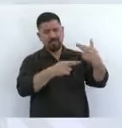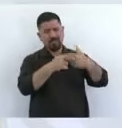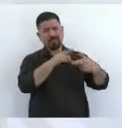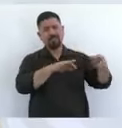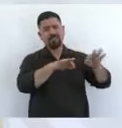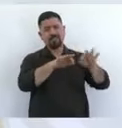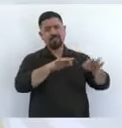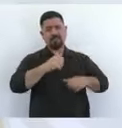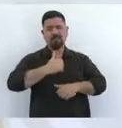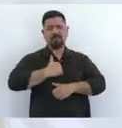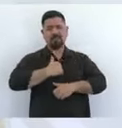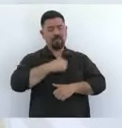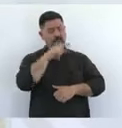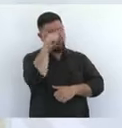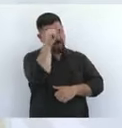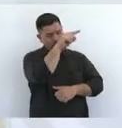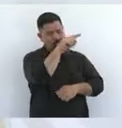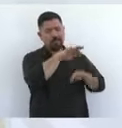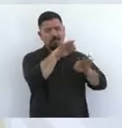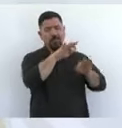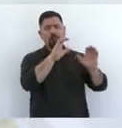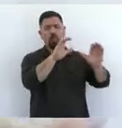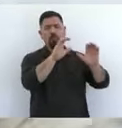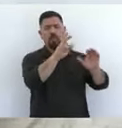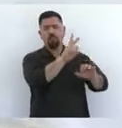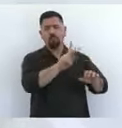cuidar al pueblo.